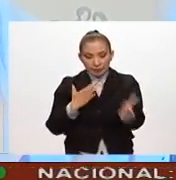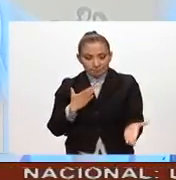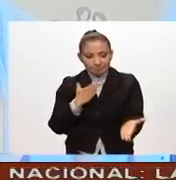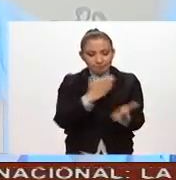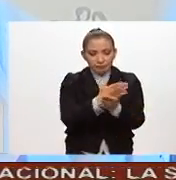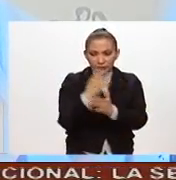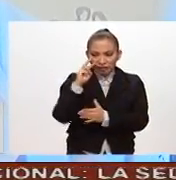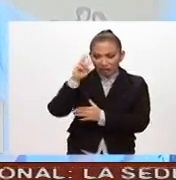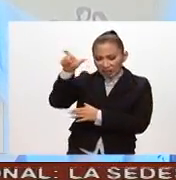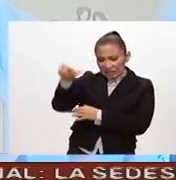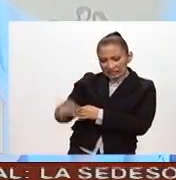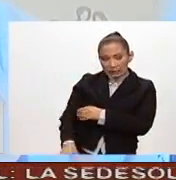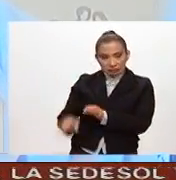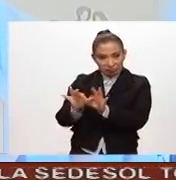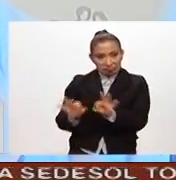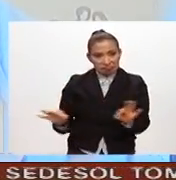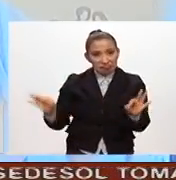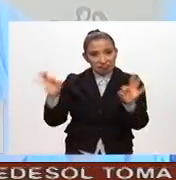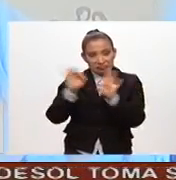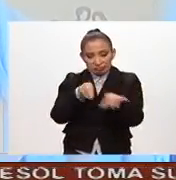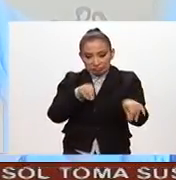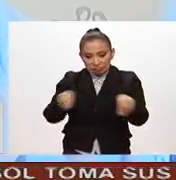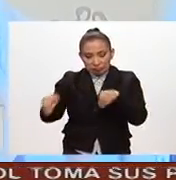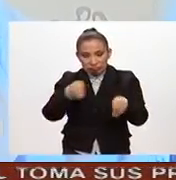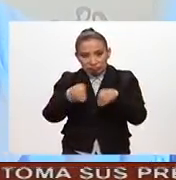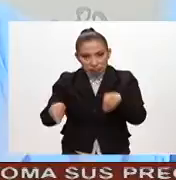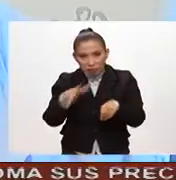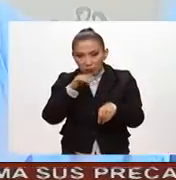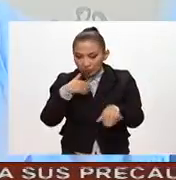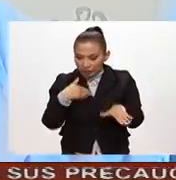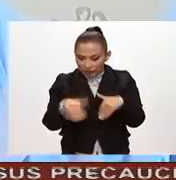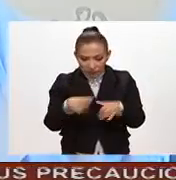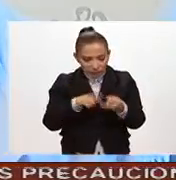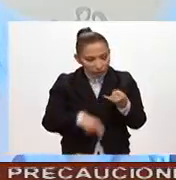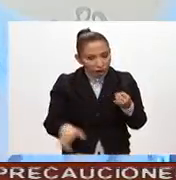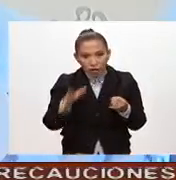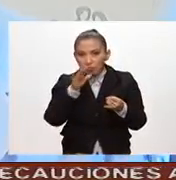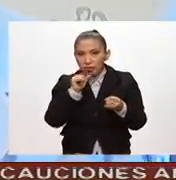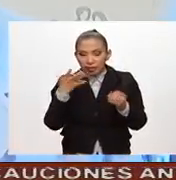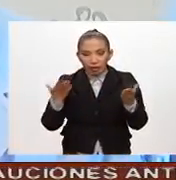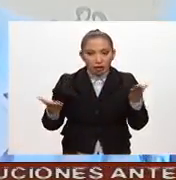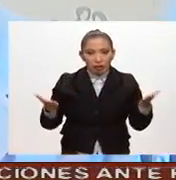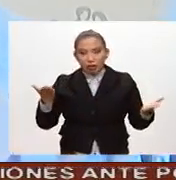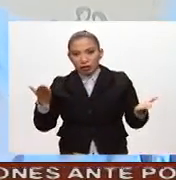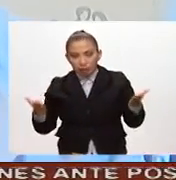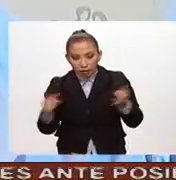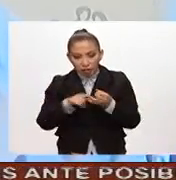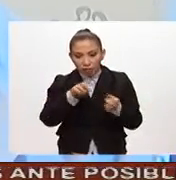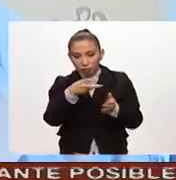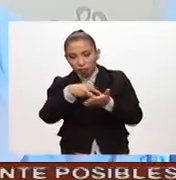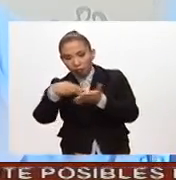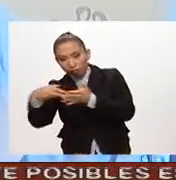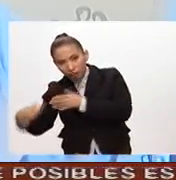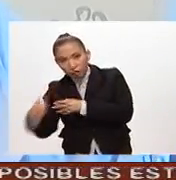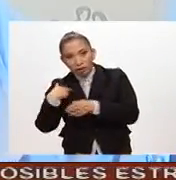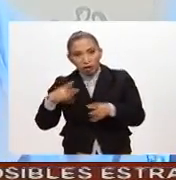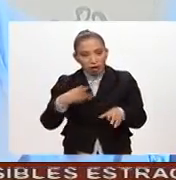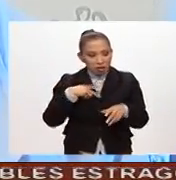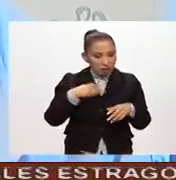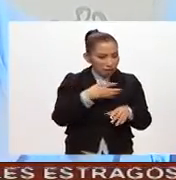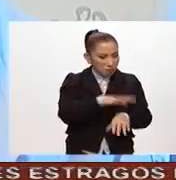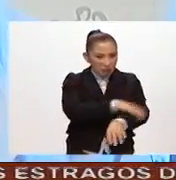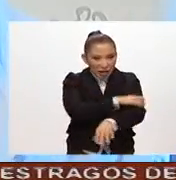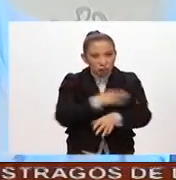un deterioro importante de su movilidad, sin poder caminar, sin poder equilibrarse, se va de lado, no tiene la fuerza en brazos